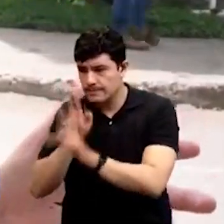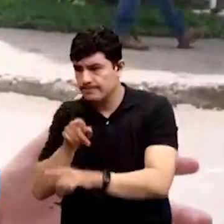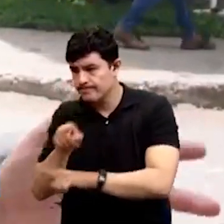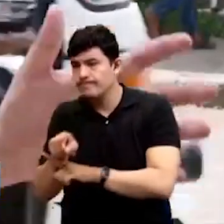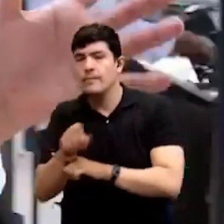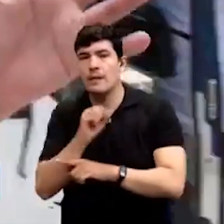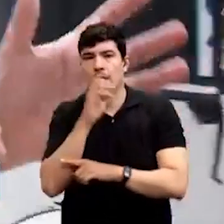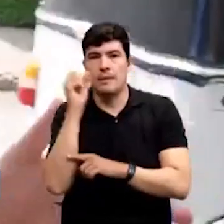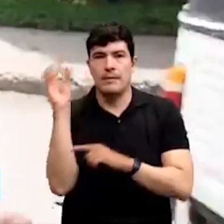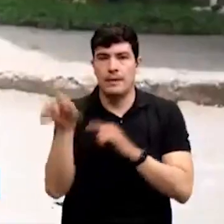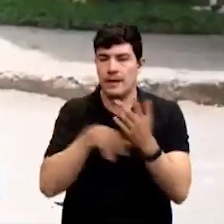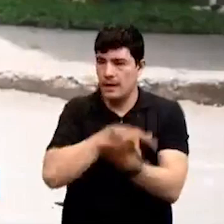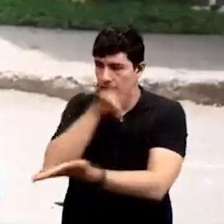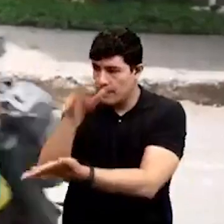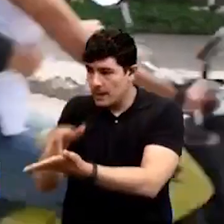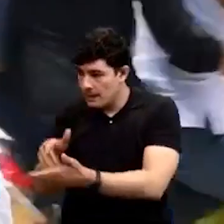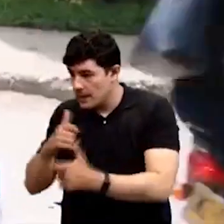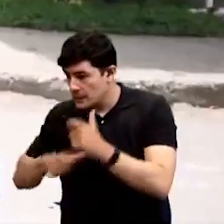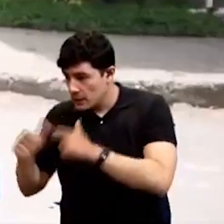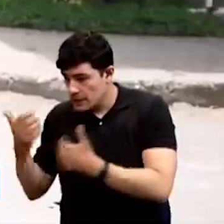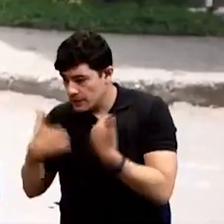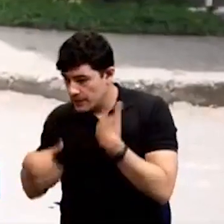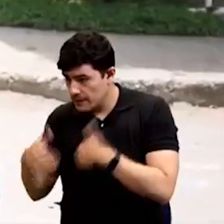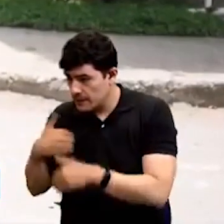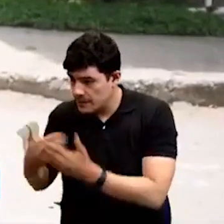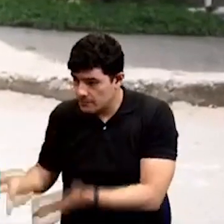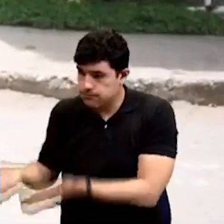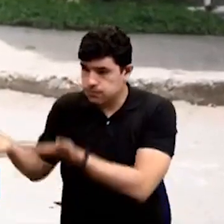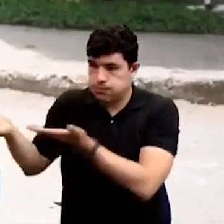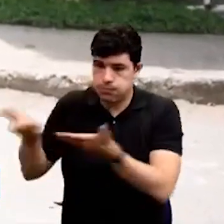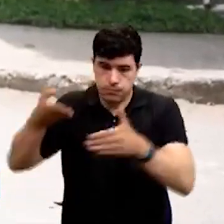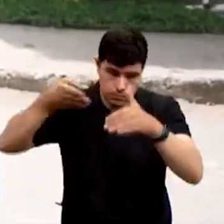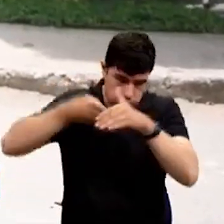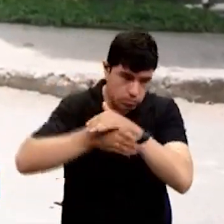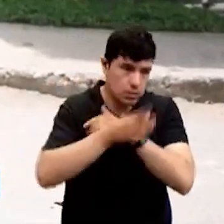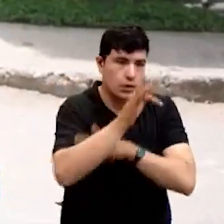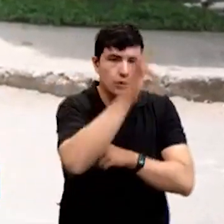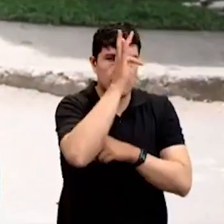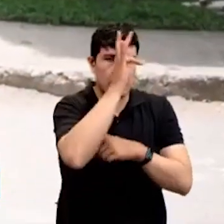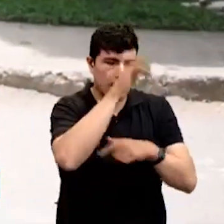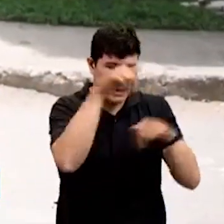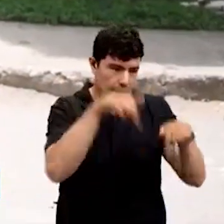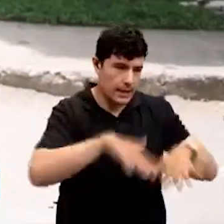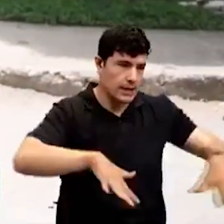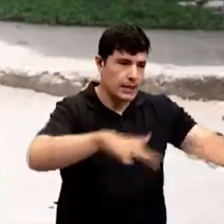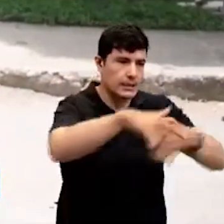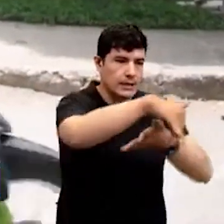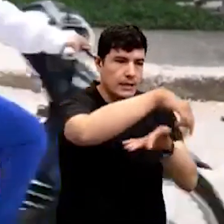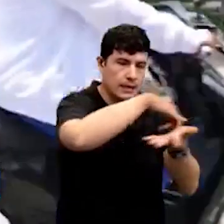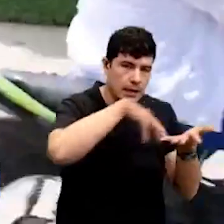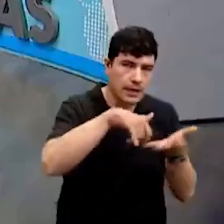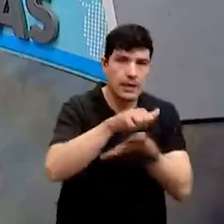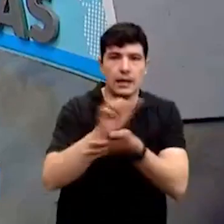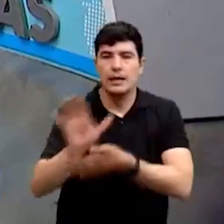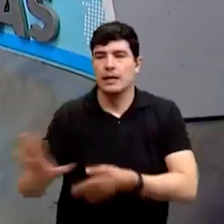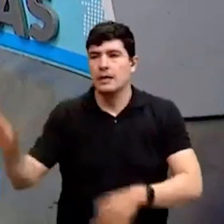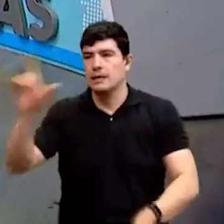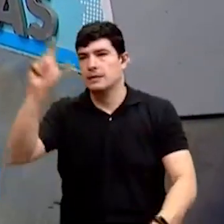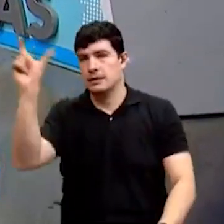en las ambulancias para recoger los heridos y posteriormente en las remisiones hacia los departamentos del Cesar y